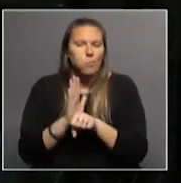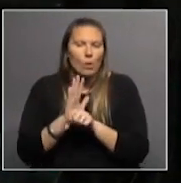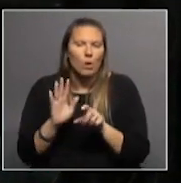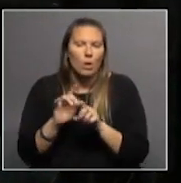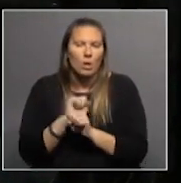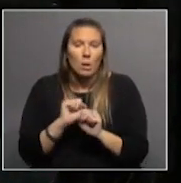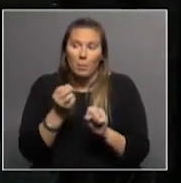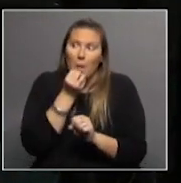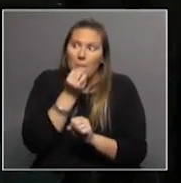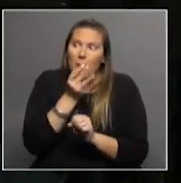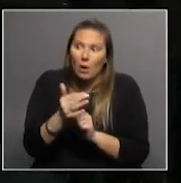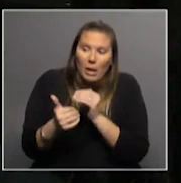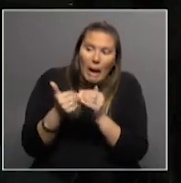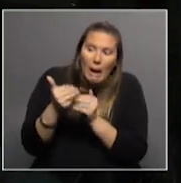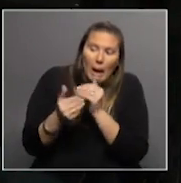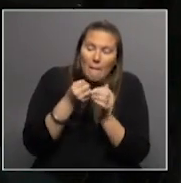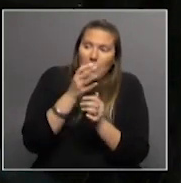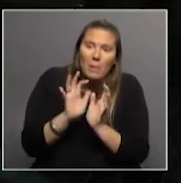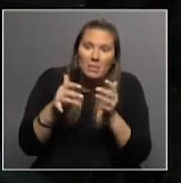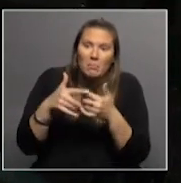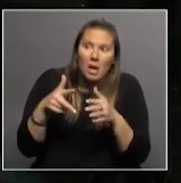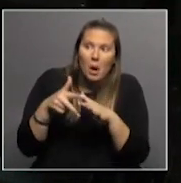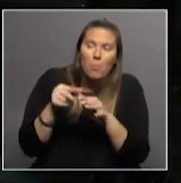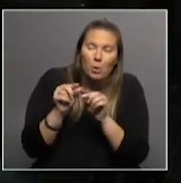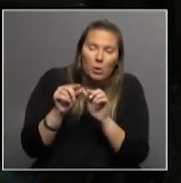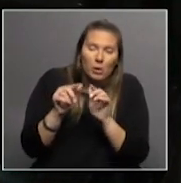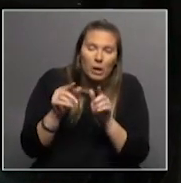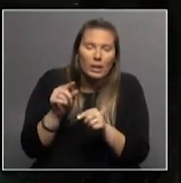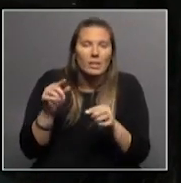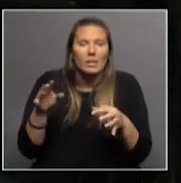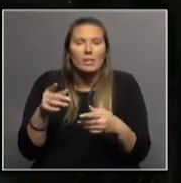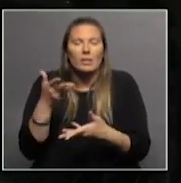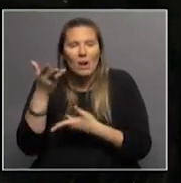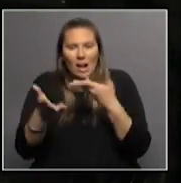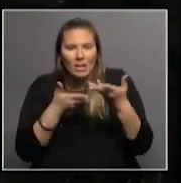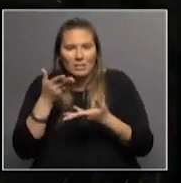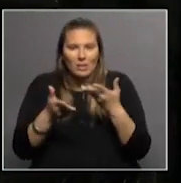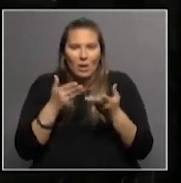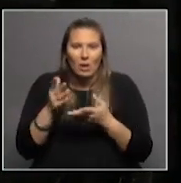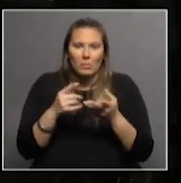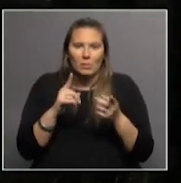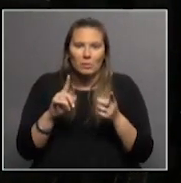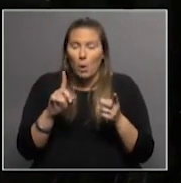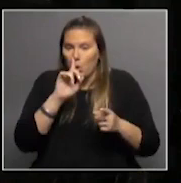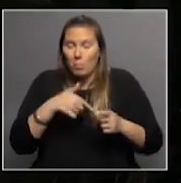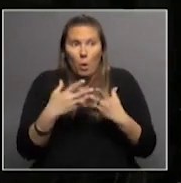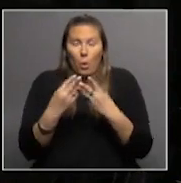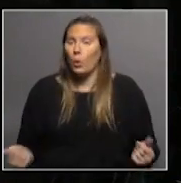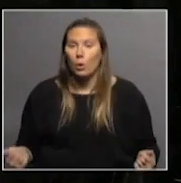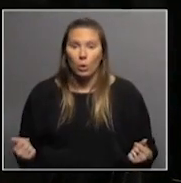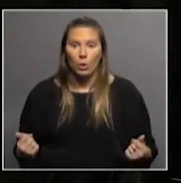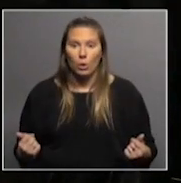energía que todo siempre sabe cómo abrir un poco tuvimos ahí un toque pero fue como apareció